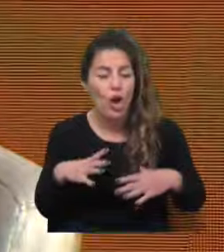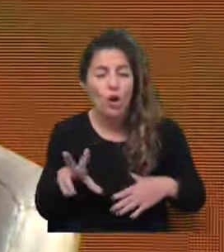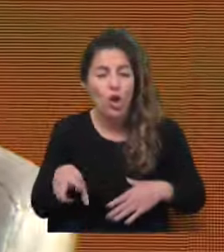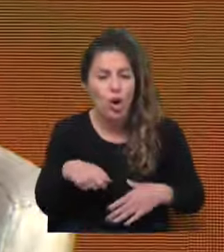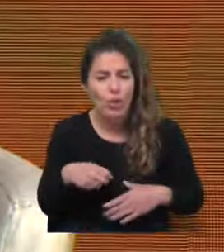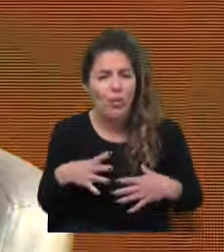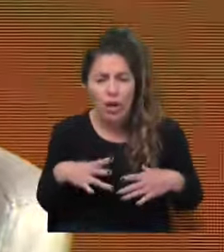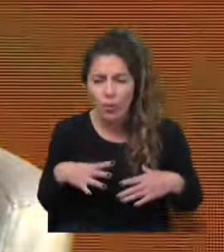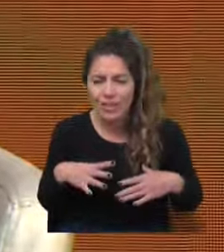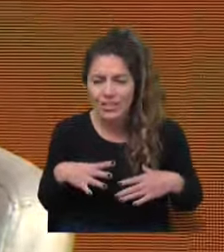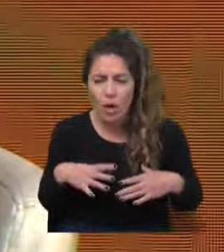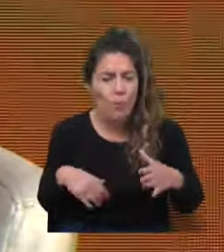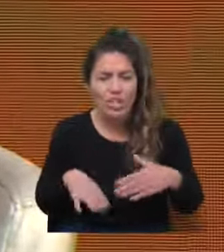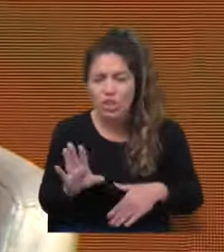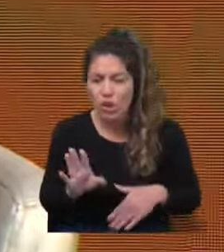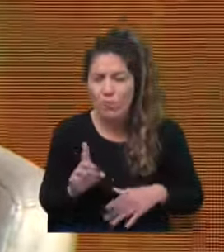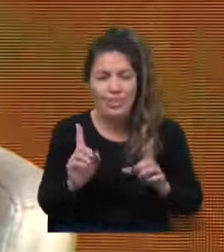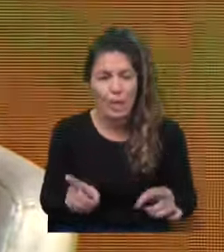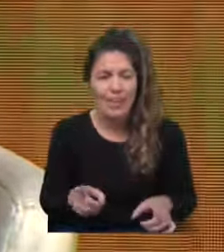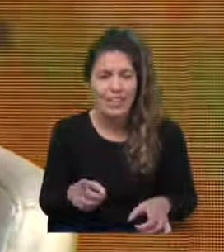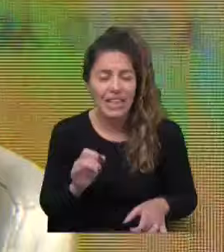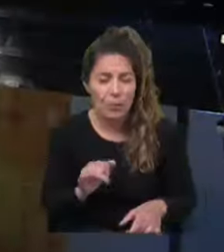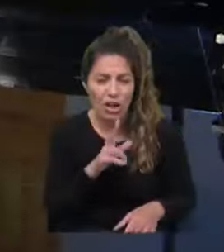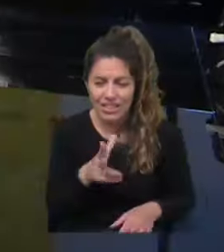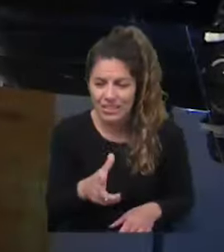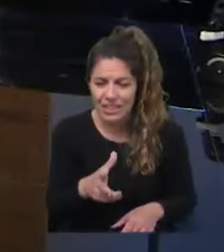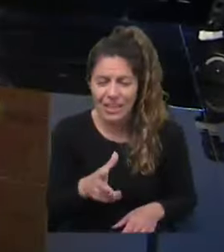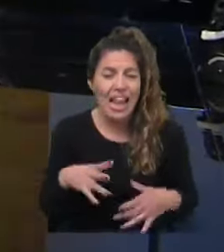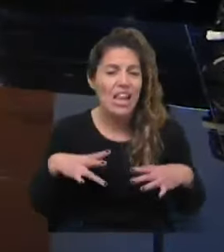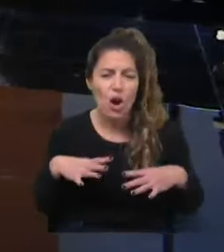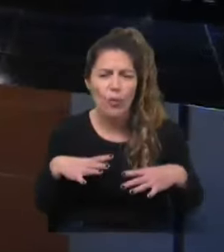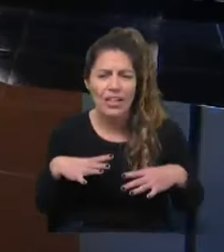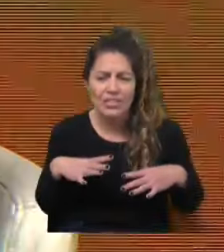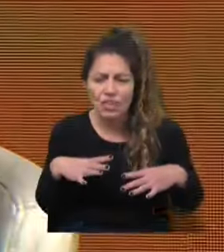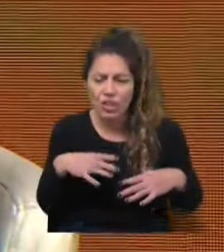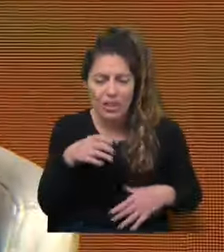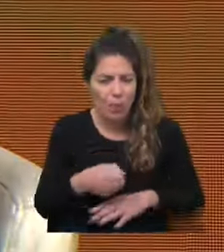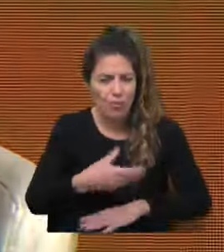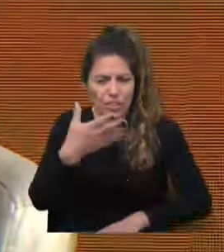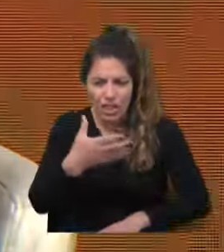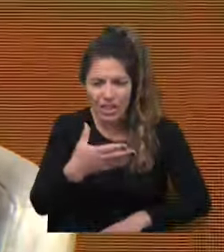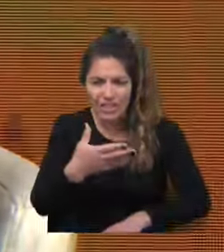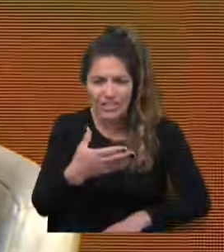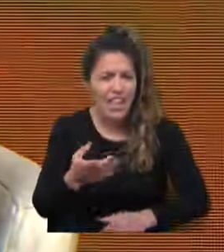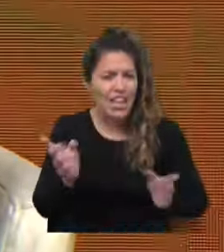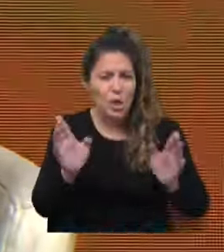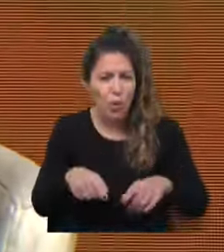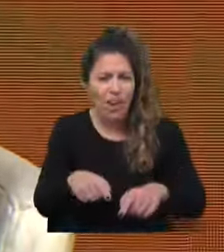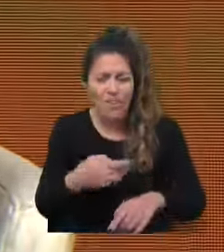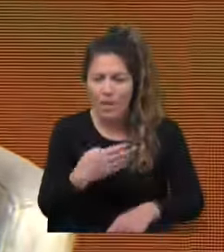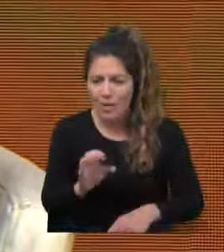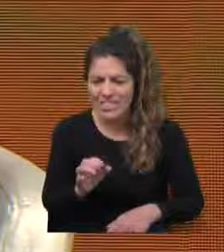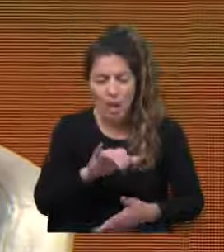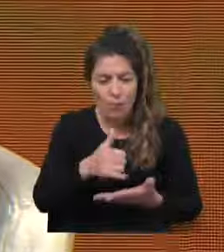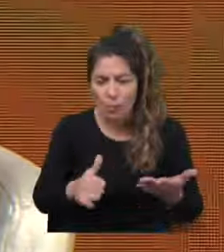una jubilación mayor, porque también eso tenemos que decir, la jubilación de los profesionales es igual que la del BPS, el